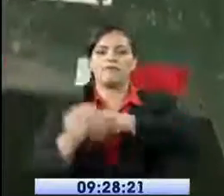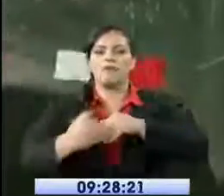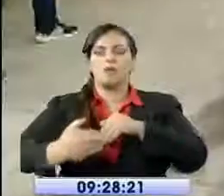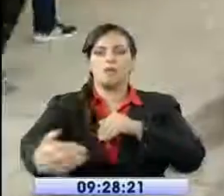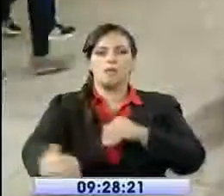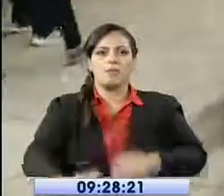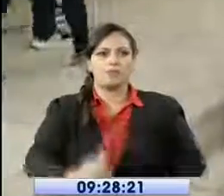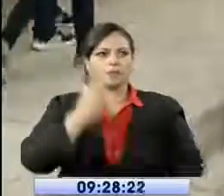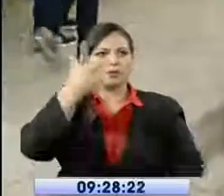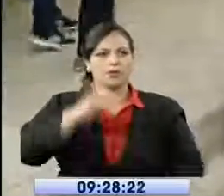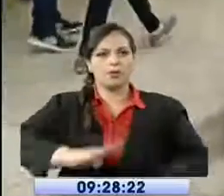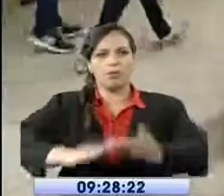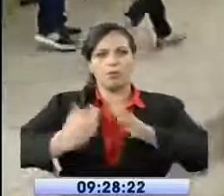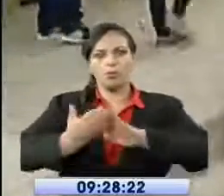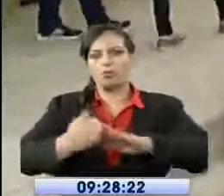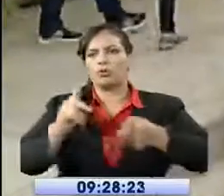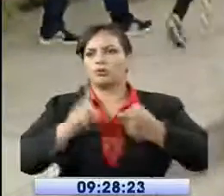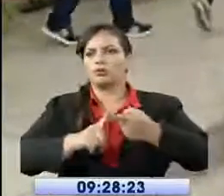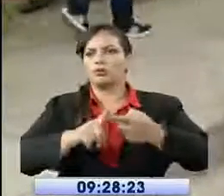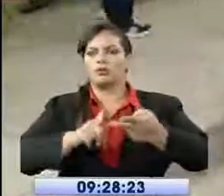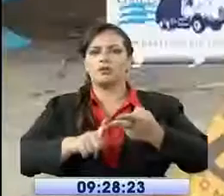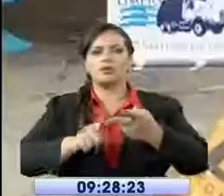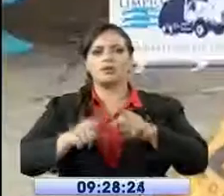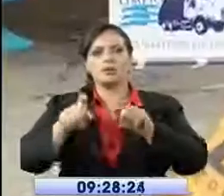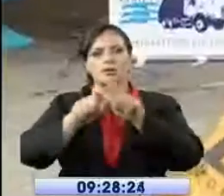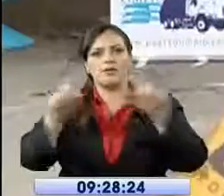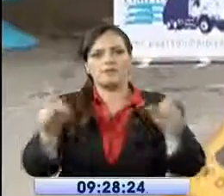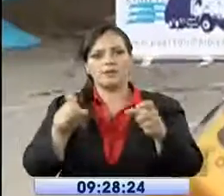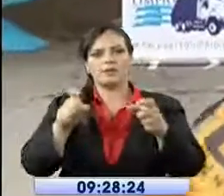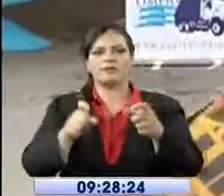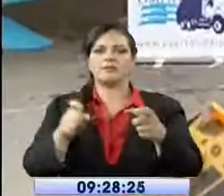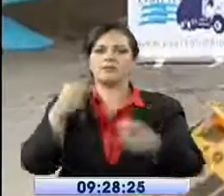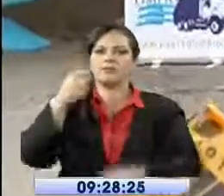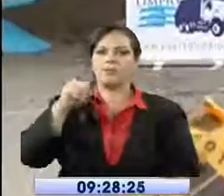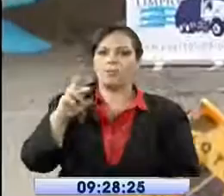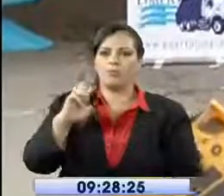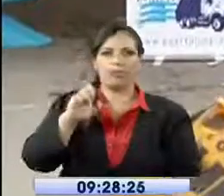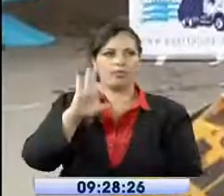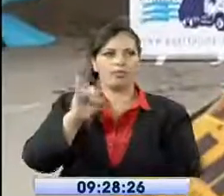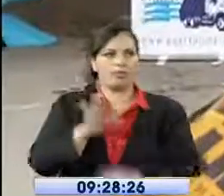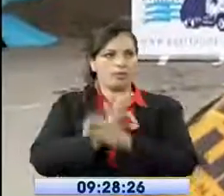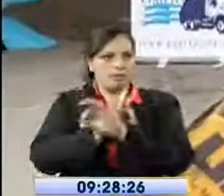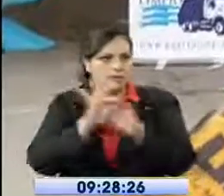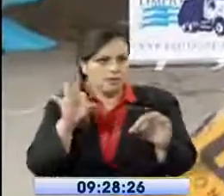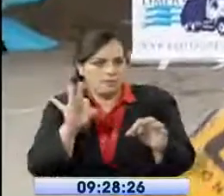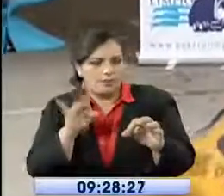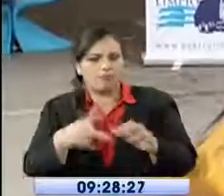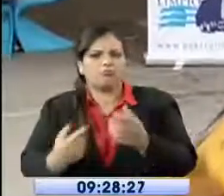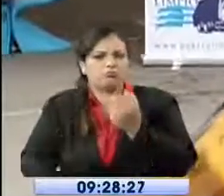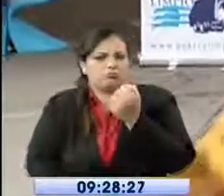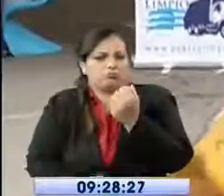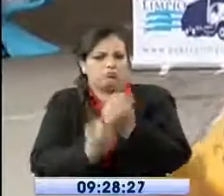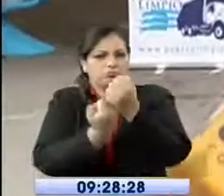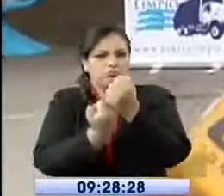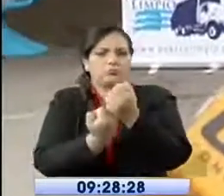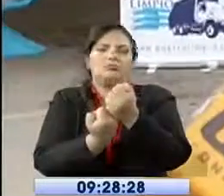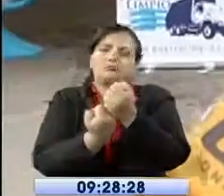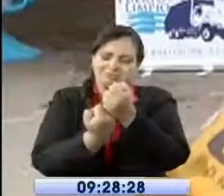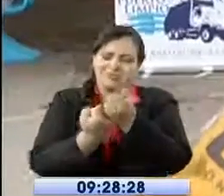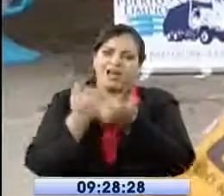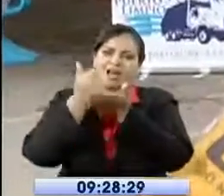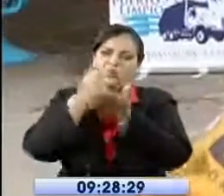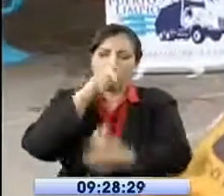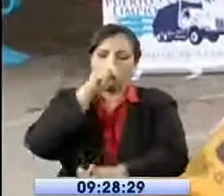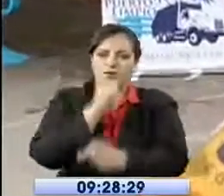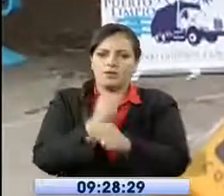de la colectividad llevaron a cabo una minga. Por su parte, consorcio Puerto Limpio está dando su aporte,